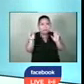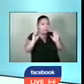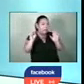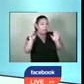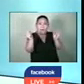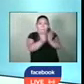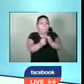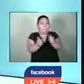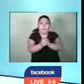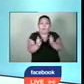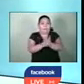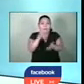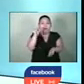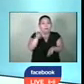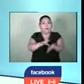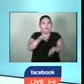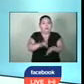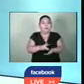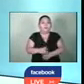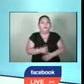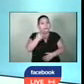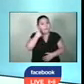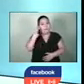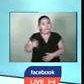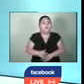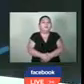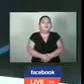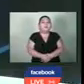tenía indicios de enriquecimiento ilícito. Escuchemos.